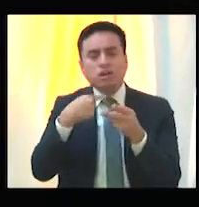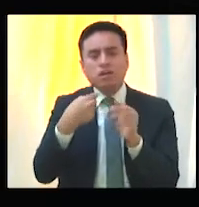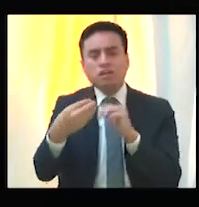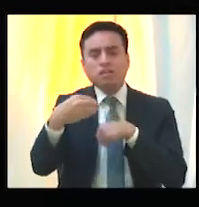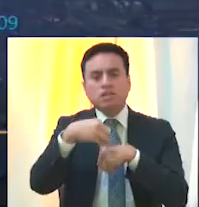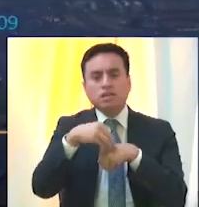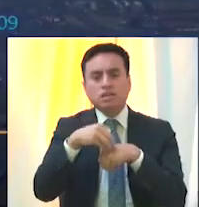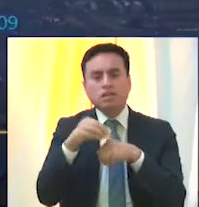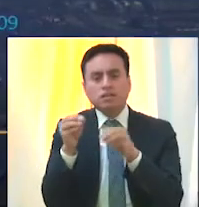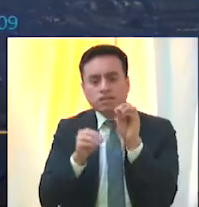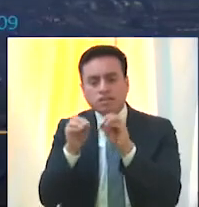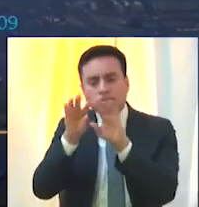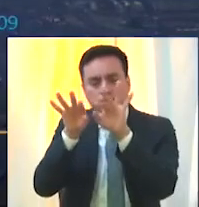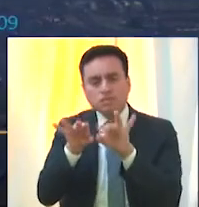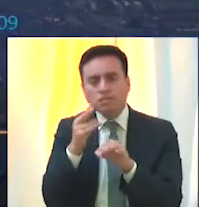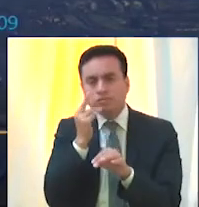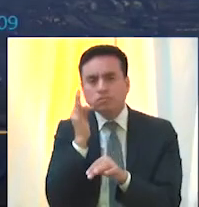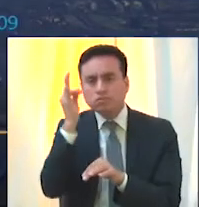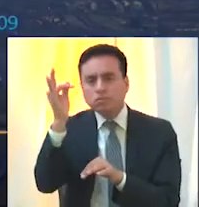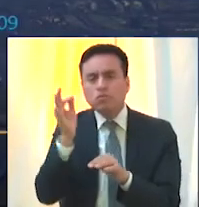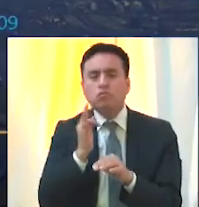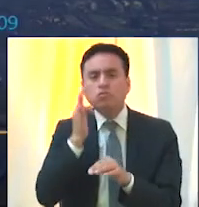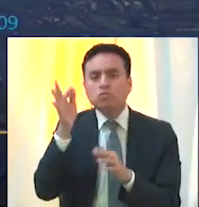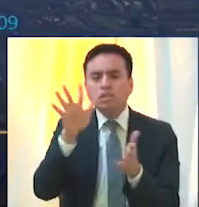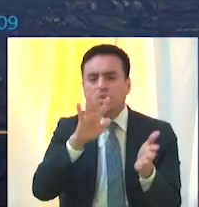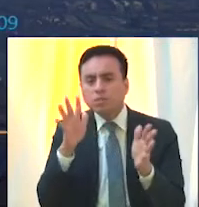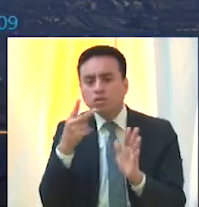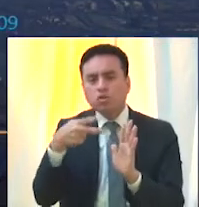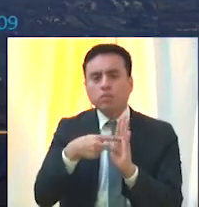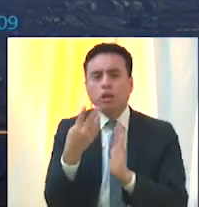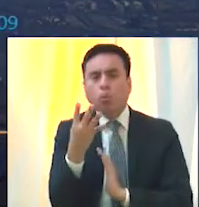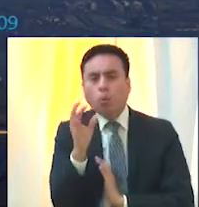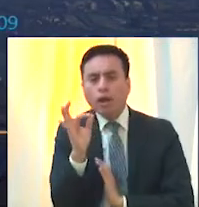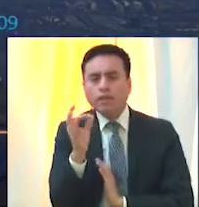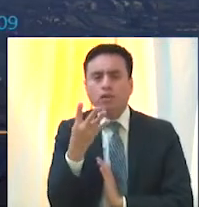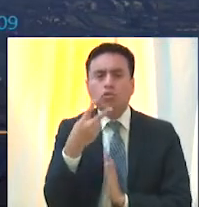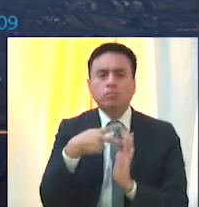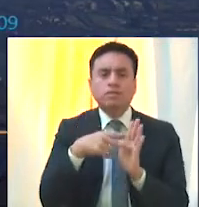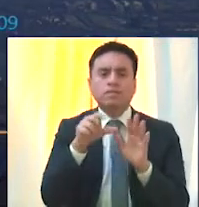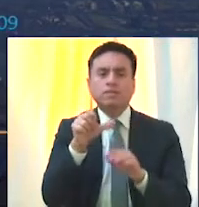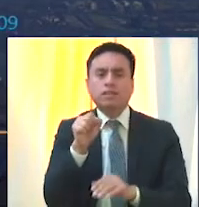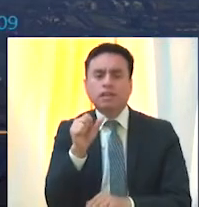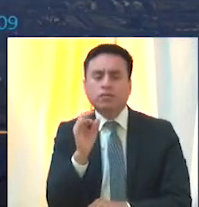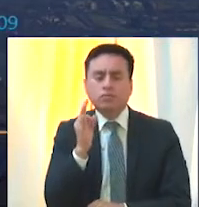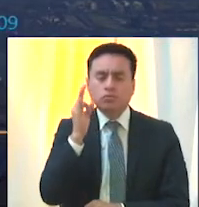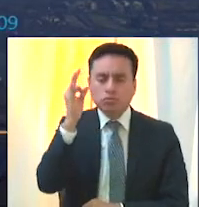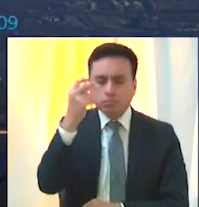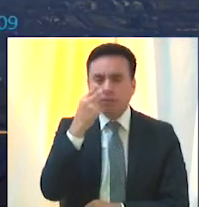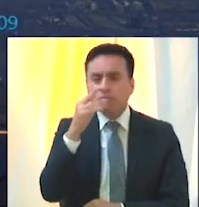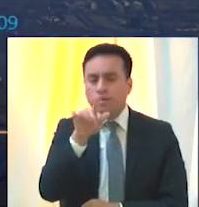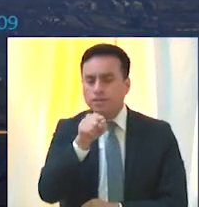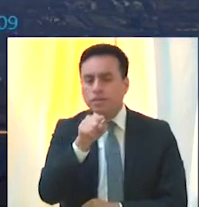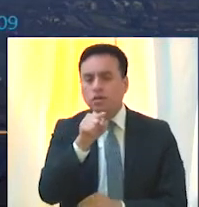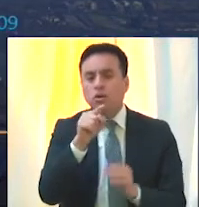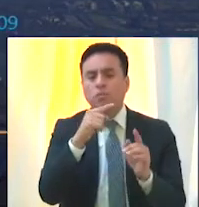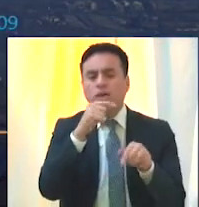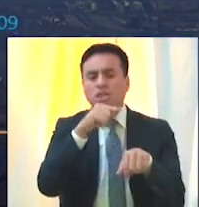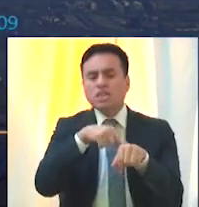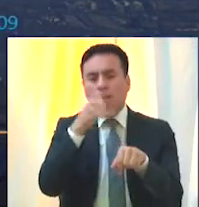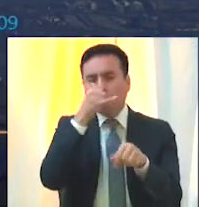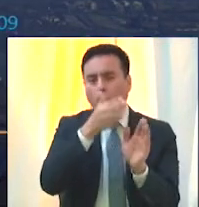las simulaciones climáticas para el futuro intermedio, para el año 2040 al 2060. Y de hecho, si avanzamos un poco más en el